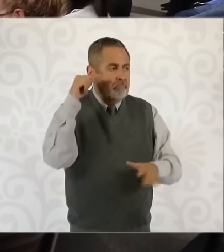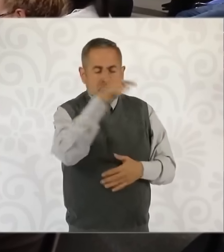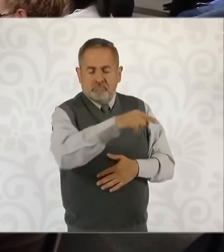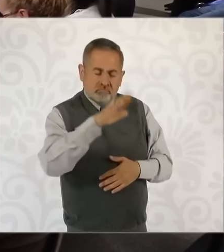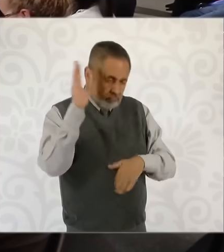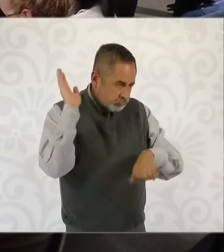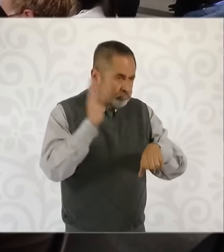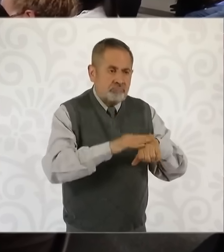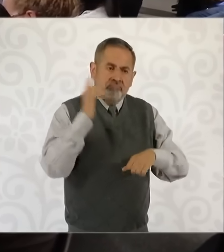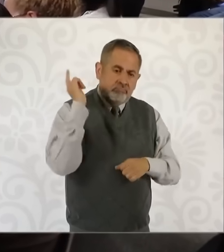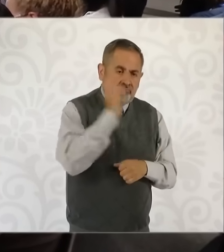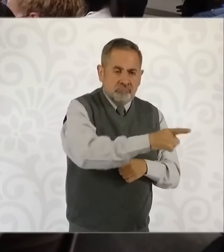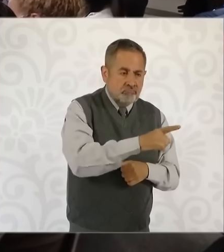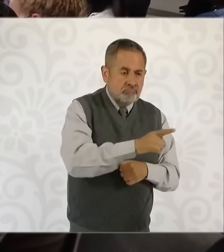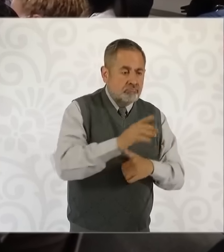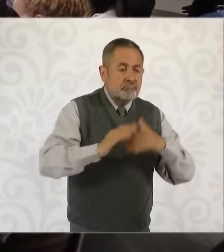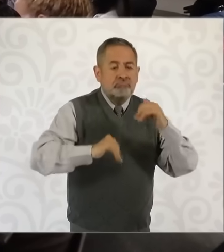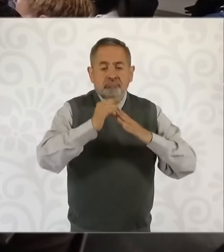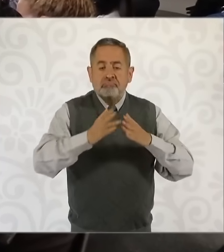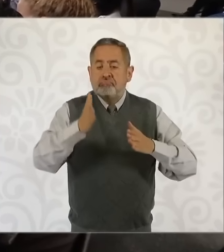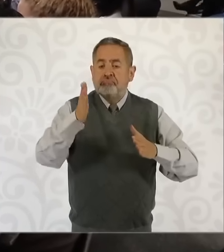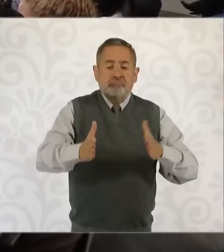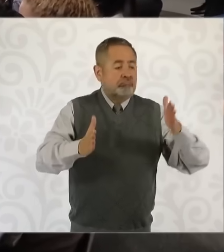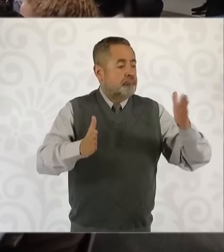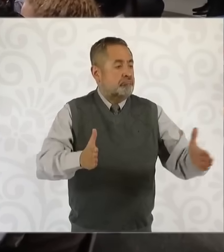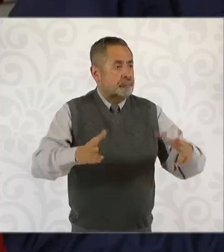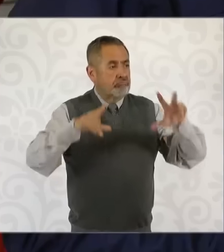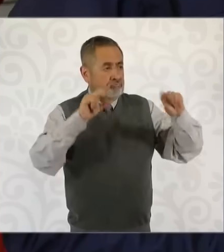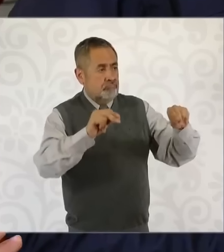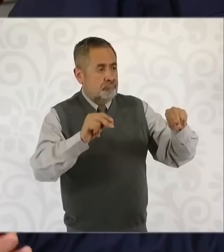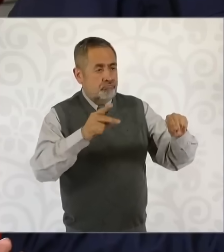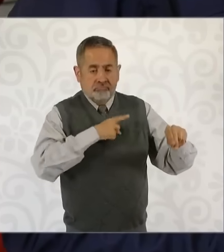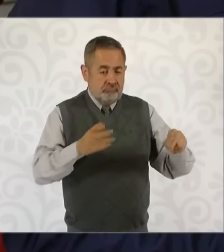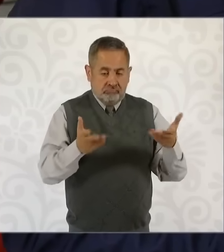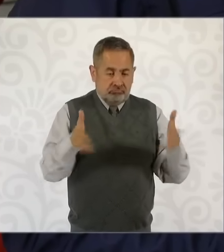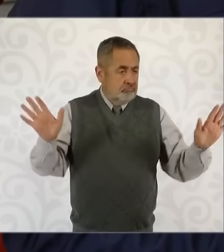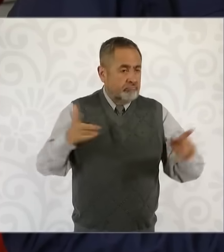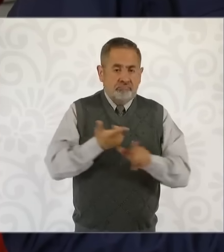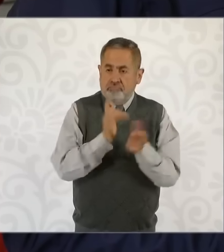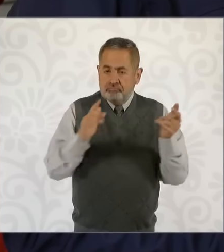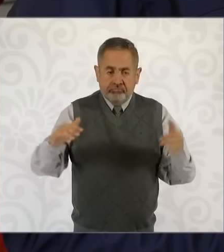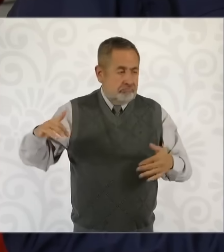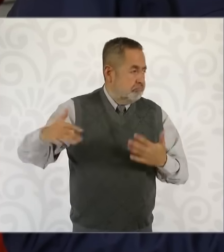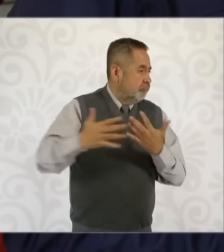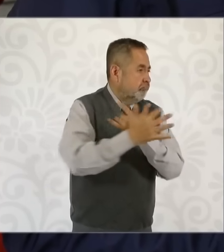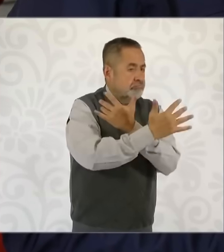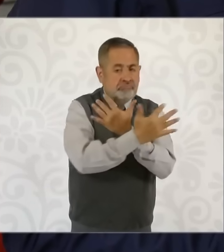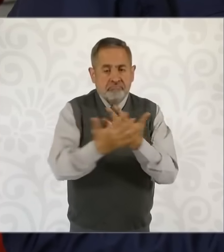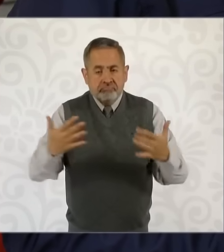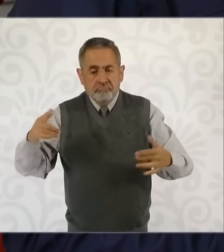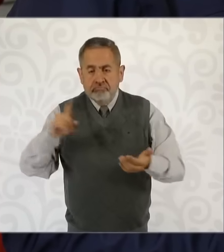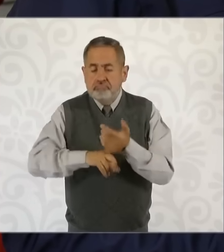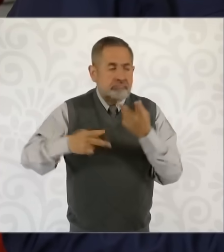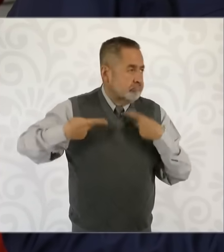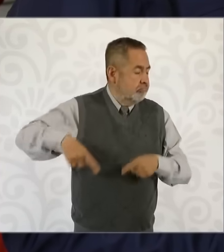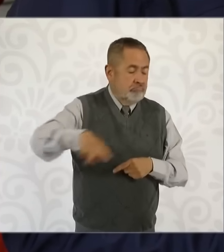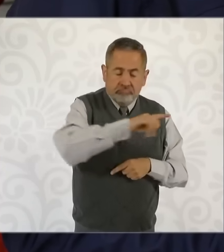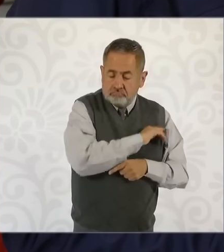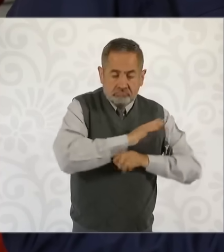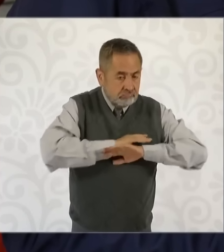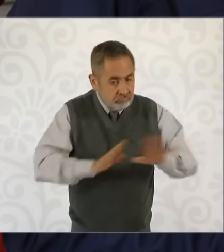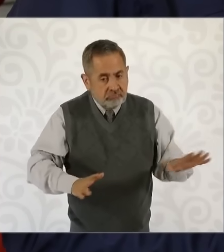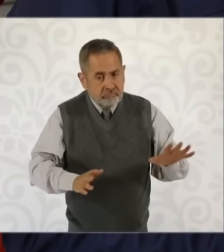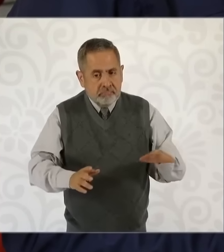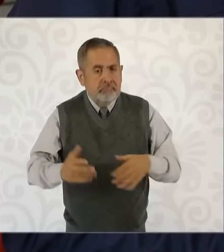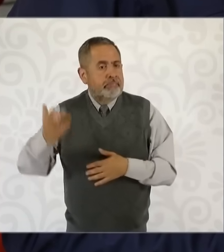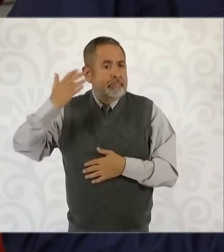Santana que por favor no quería más playas que estuvieran cerradas. Esto es un gran avance que no se había visto porque los anteriores